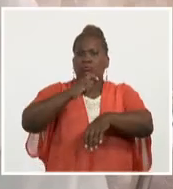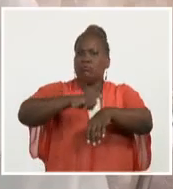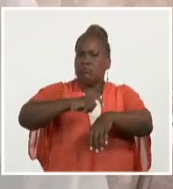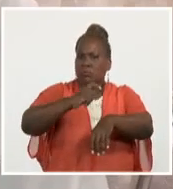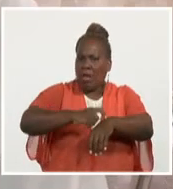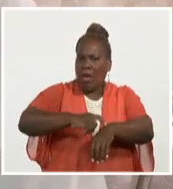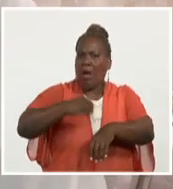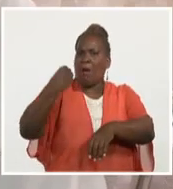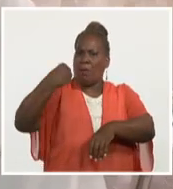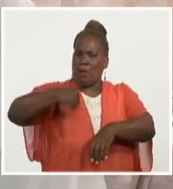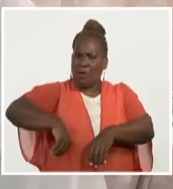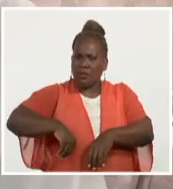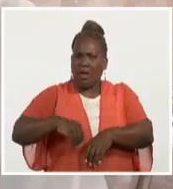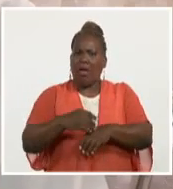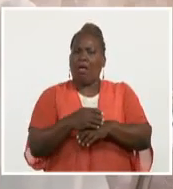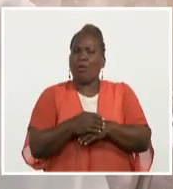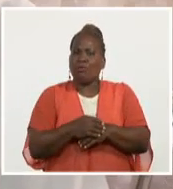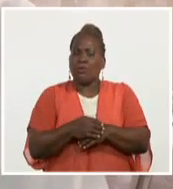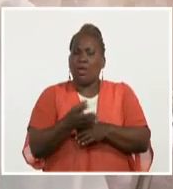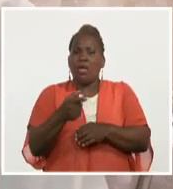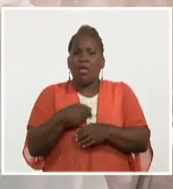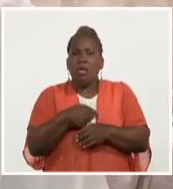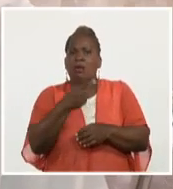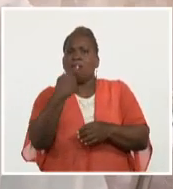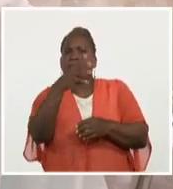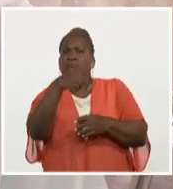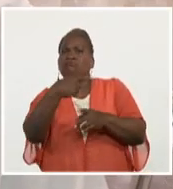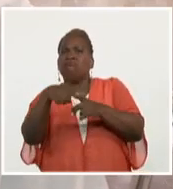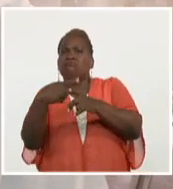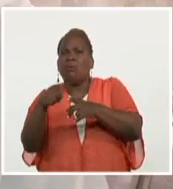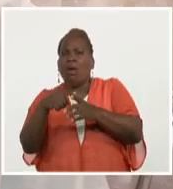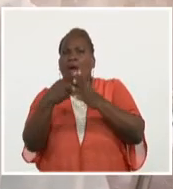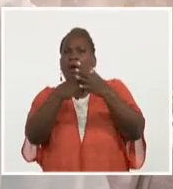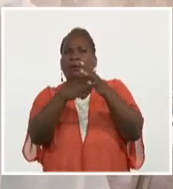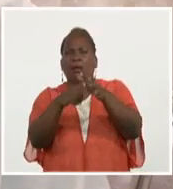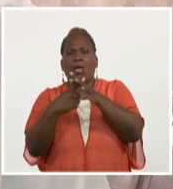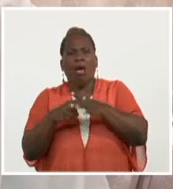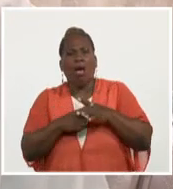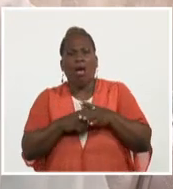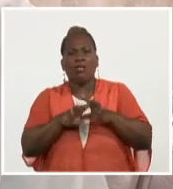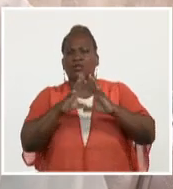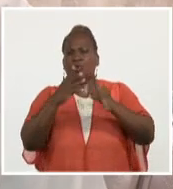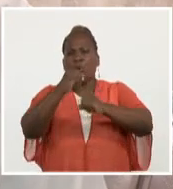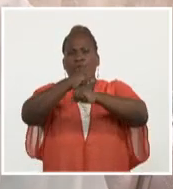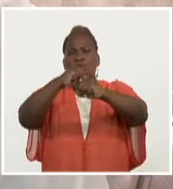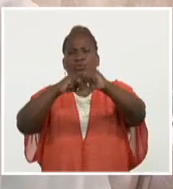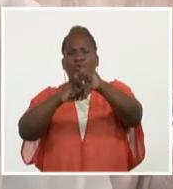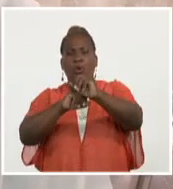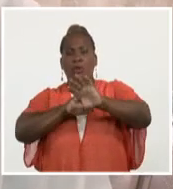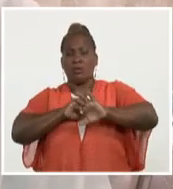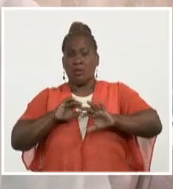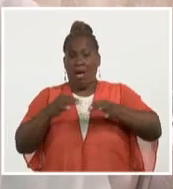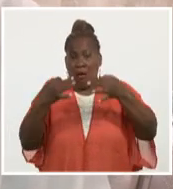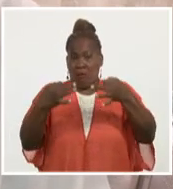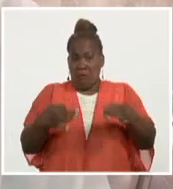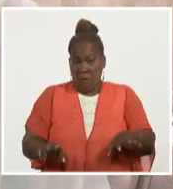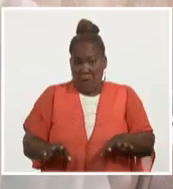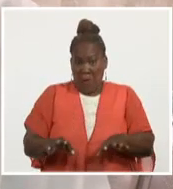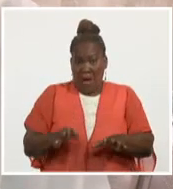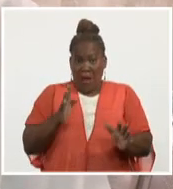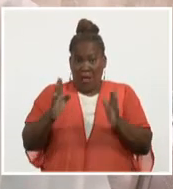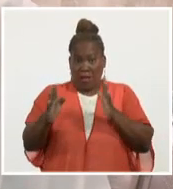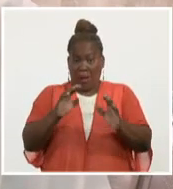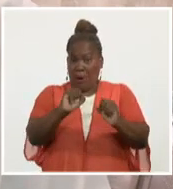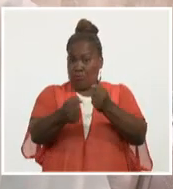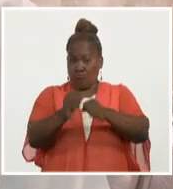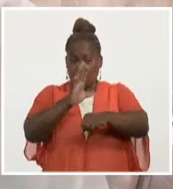la recuperación de las estructuras principales que permitan, una vez restituido la nueva normalidad, nuestra población